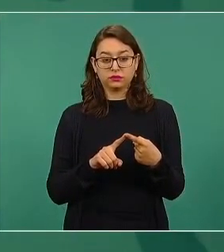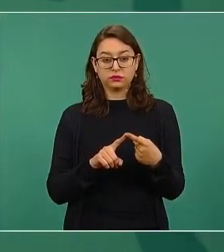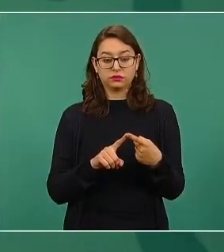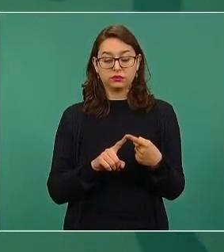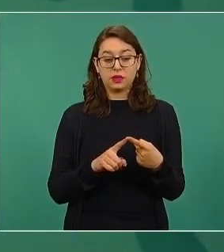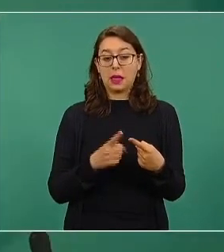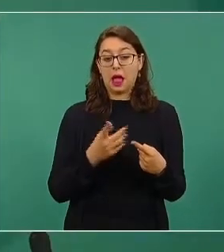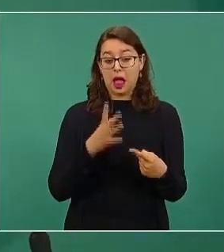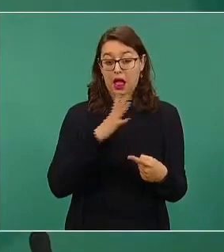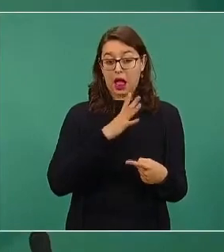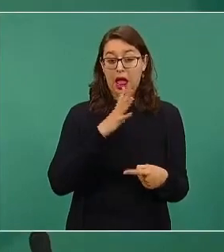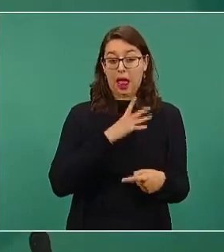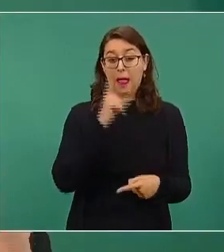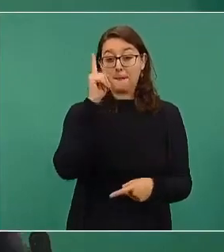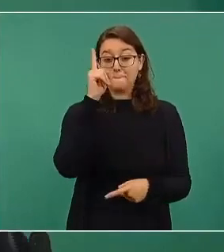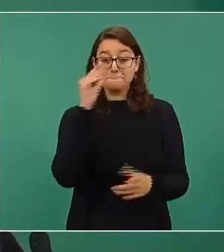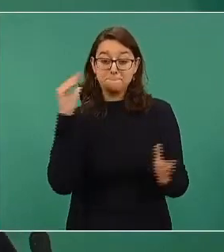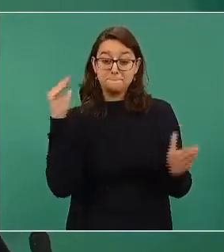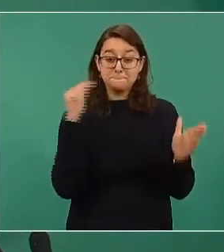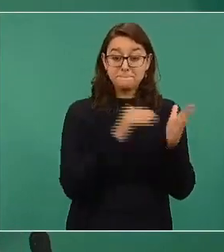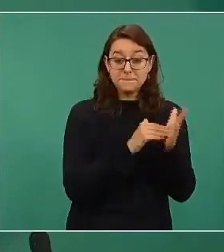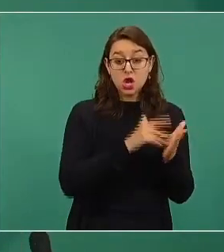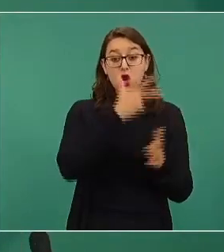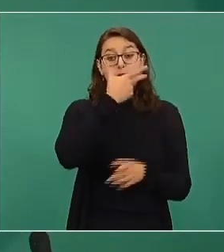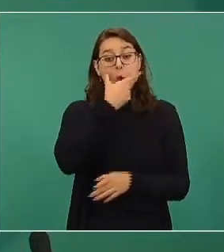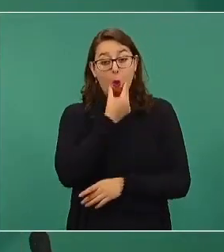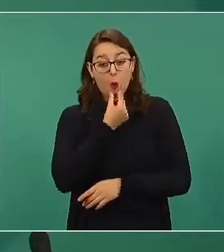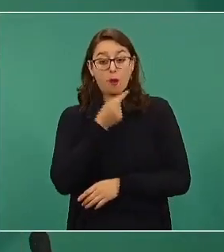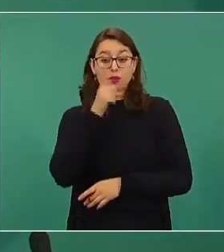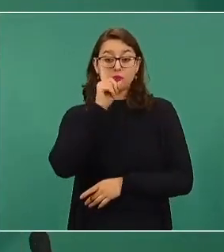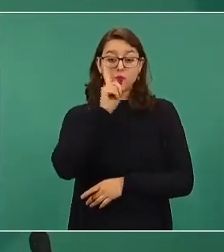1,000 hombres o mujeres